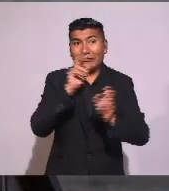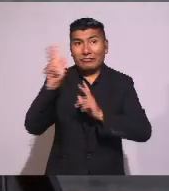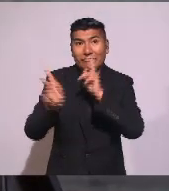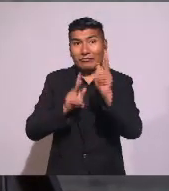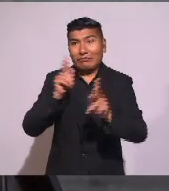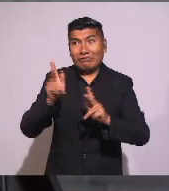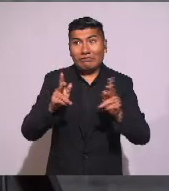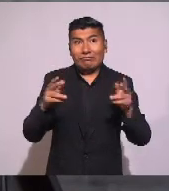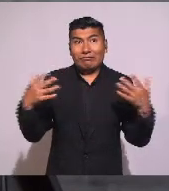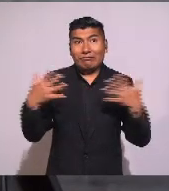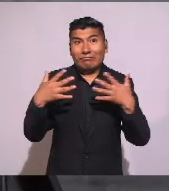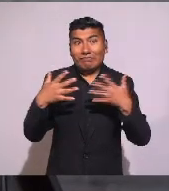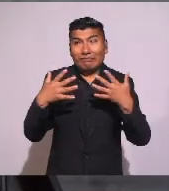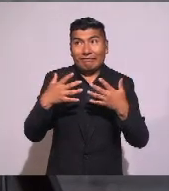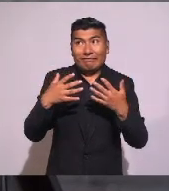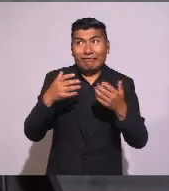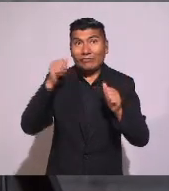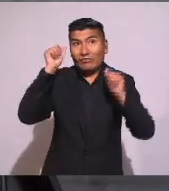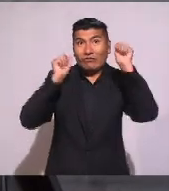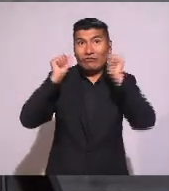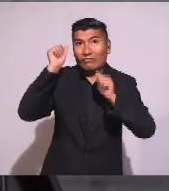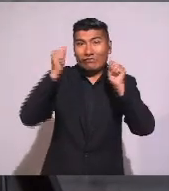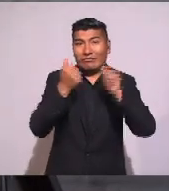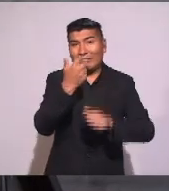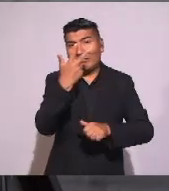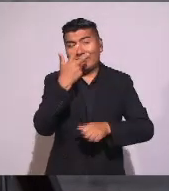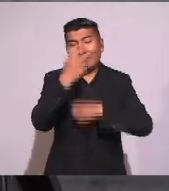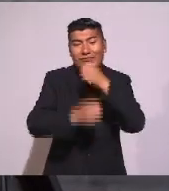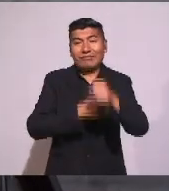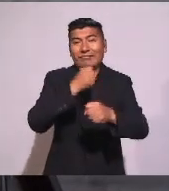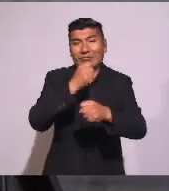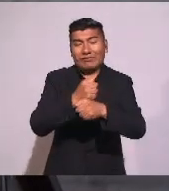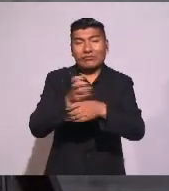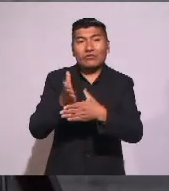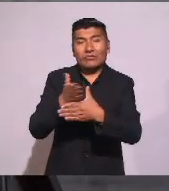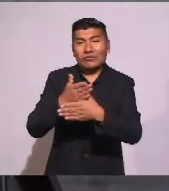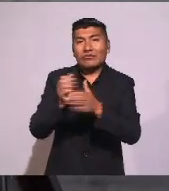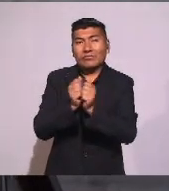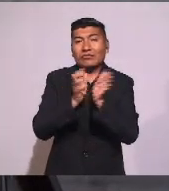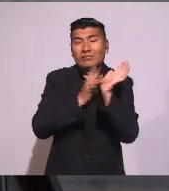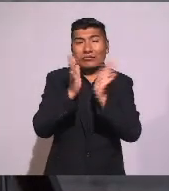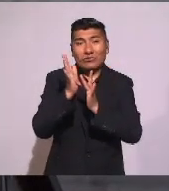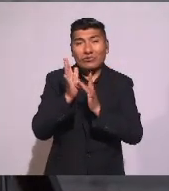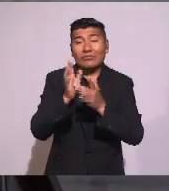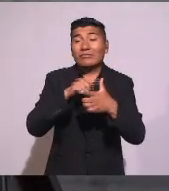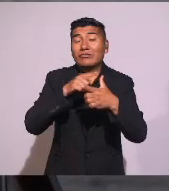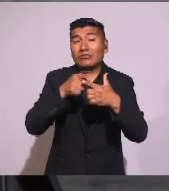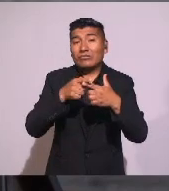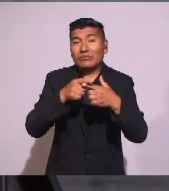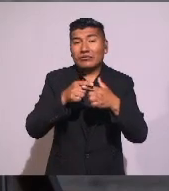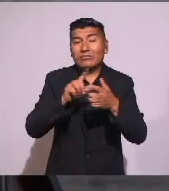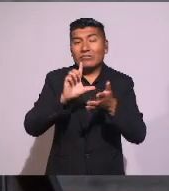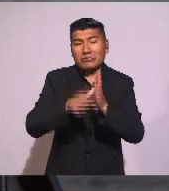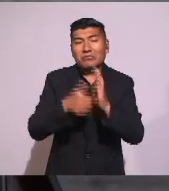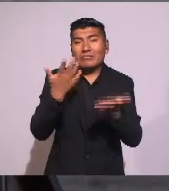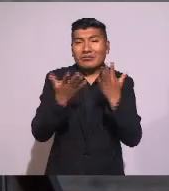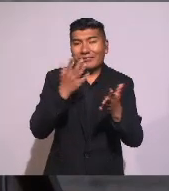poner en duda los tres años vividos con él y entonces dispersarse